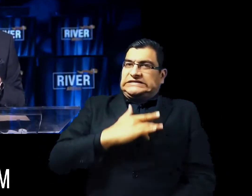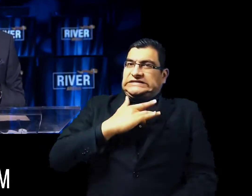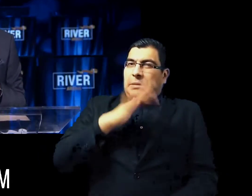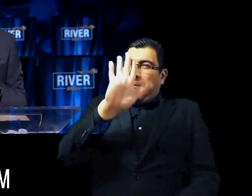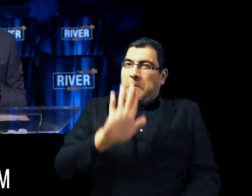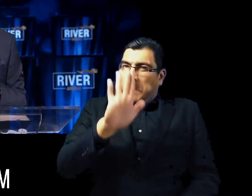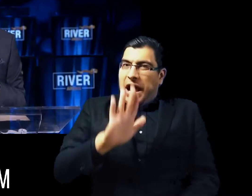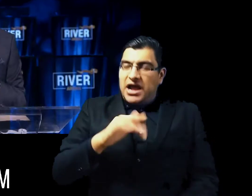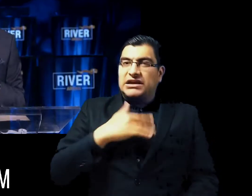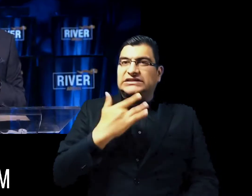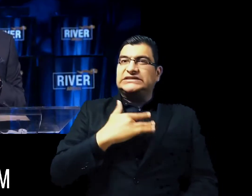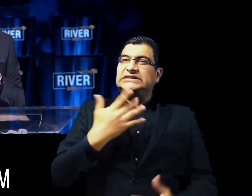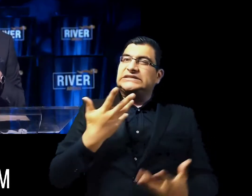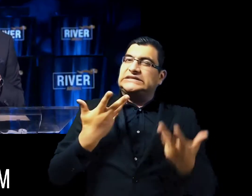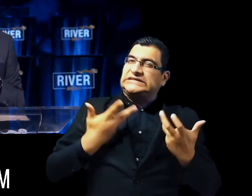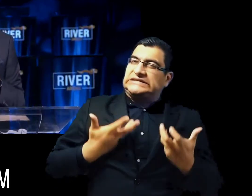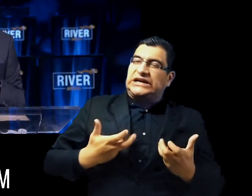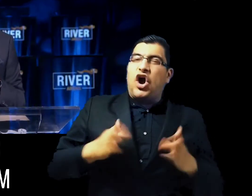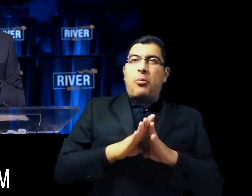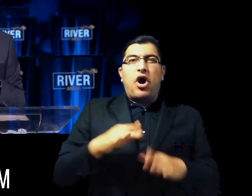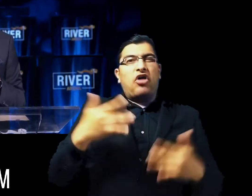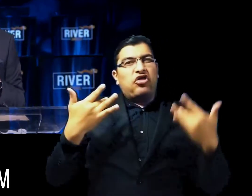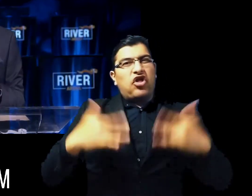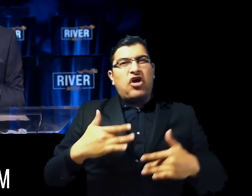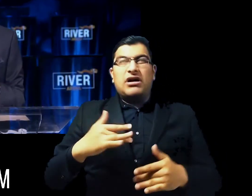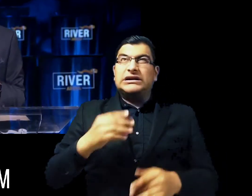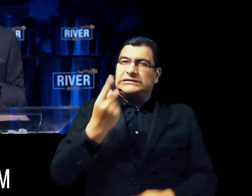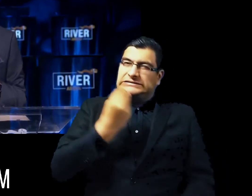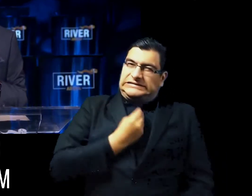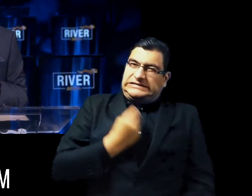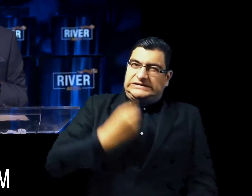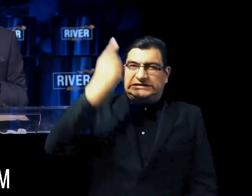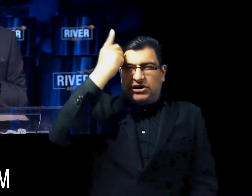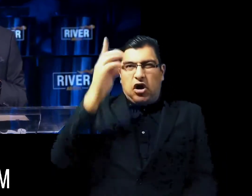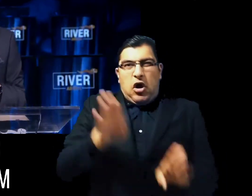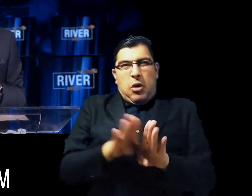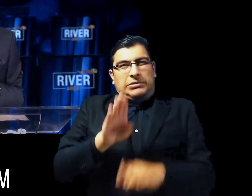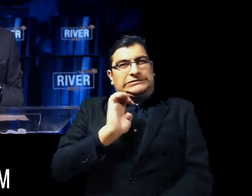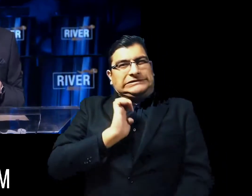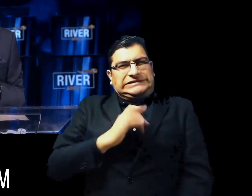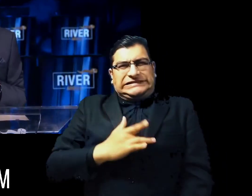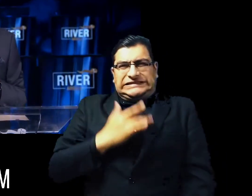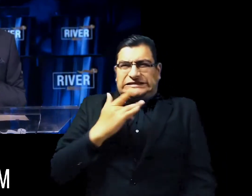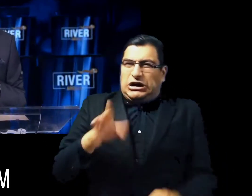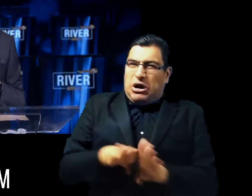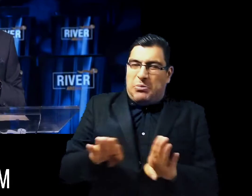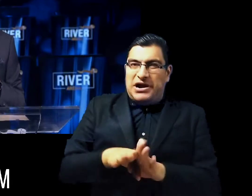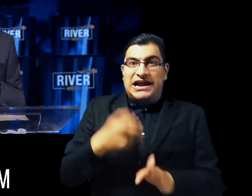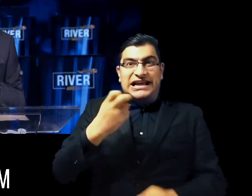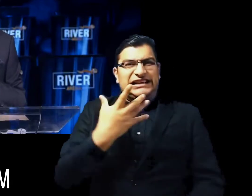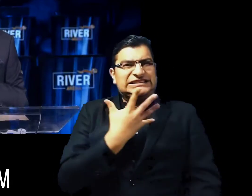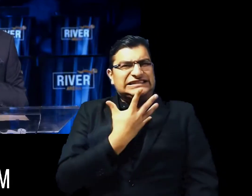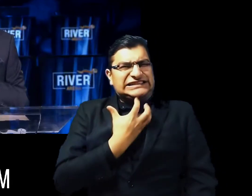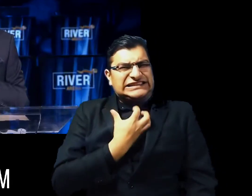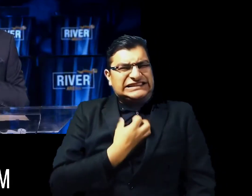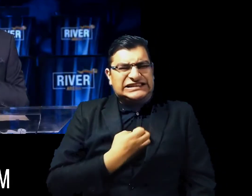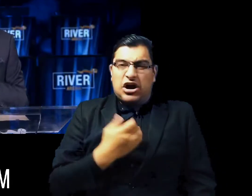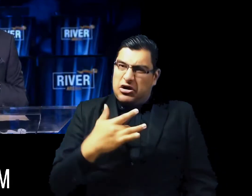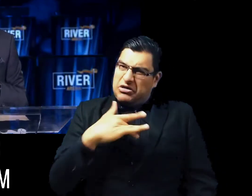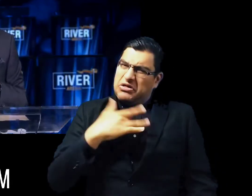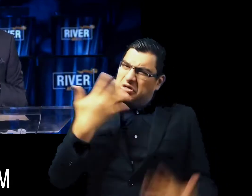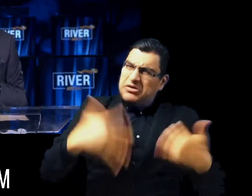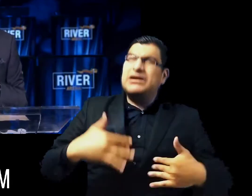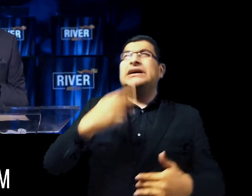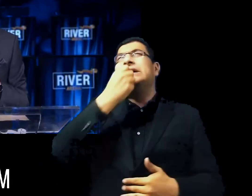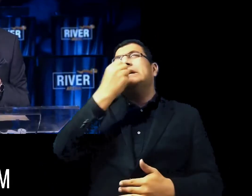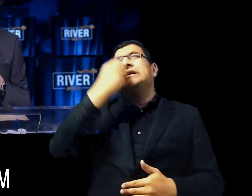el dolor y la pena de Dios. Porque era un dolor más grande de lo que cabía en mí. Le pedí